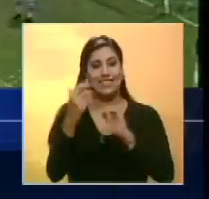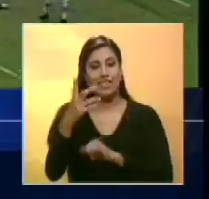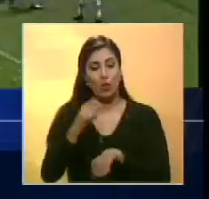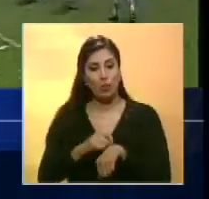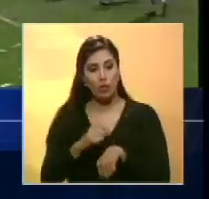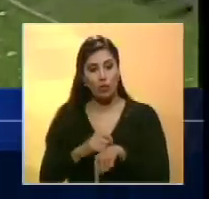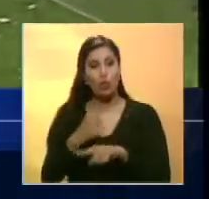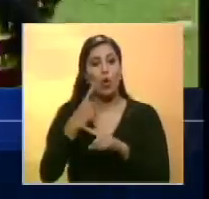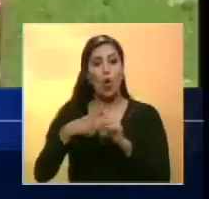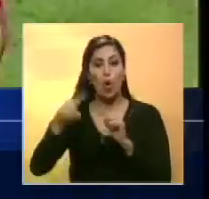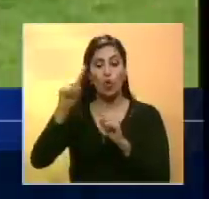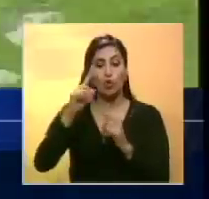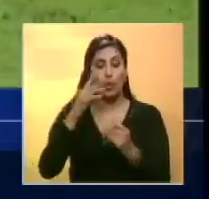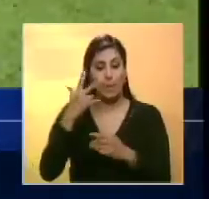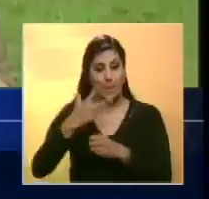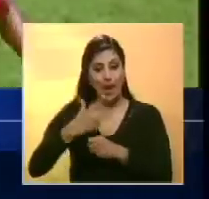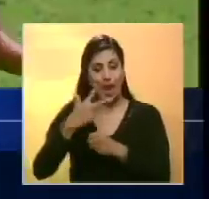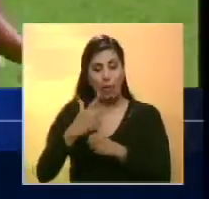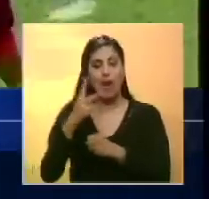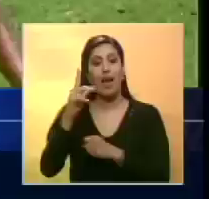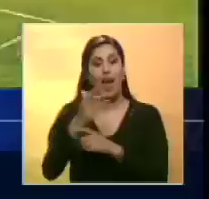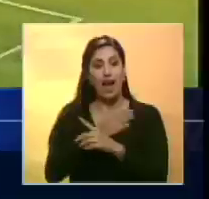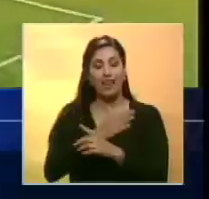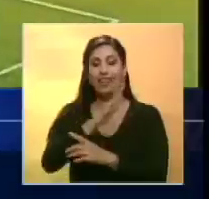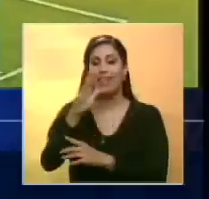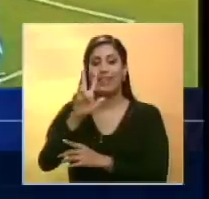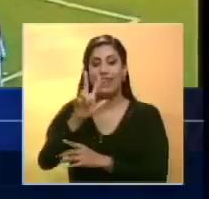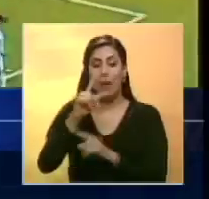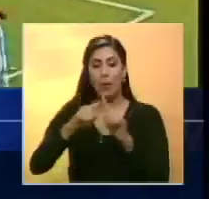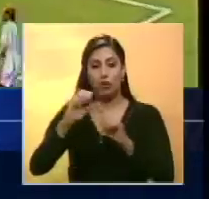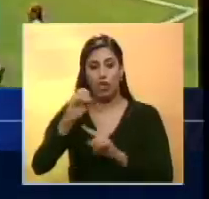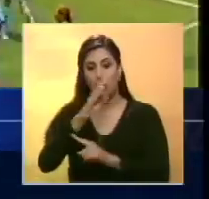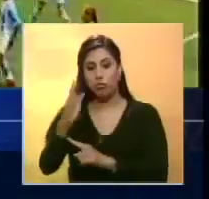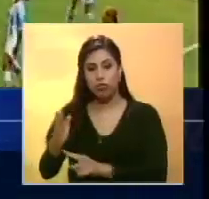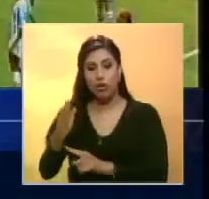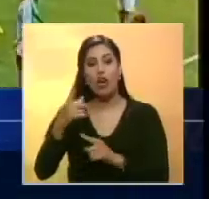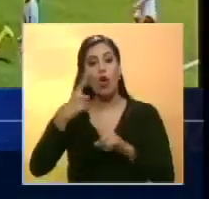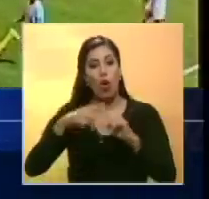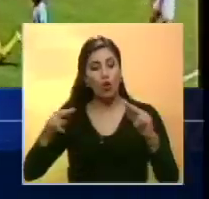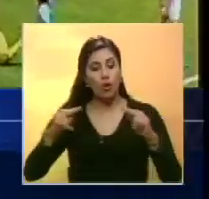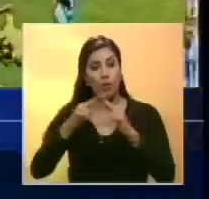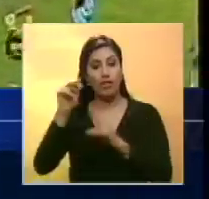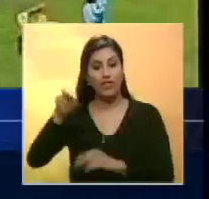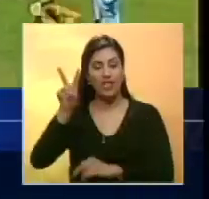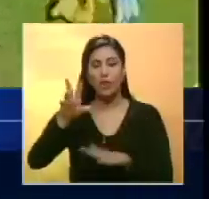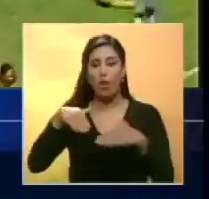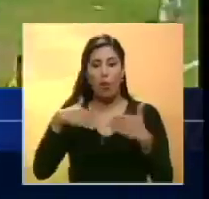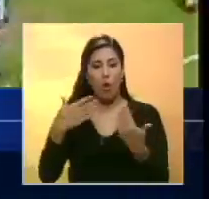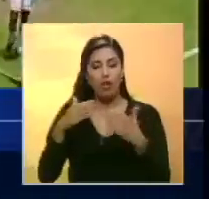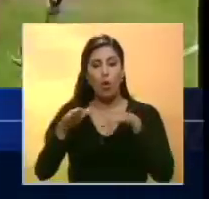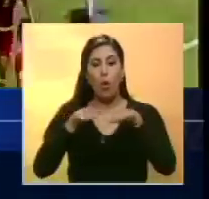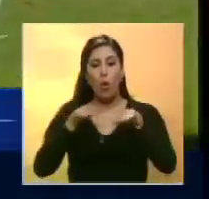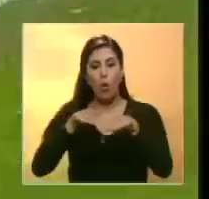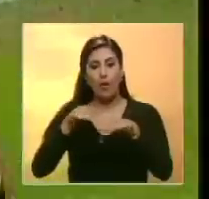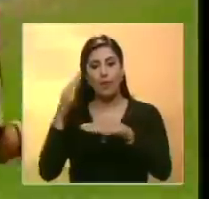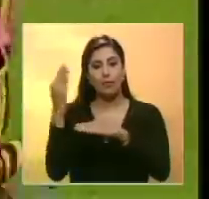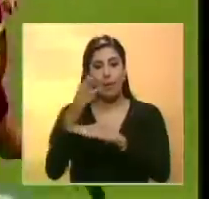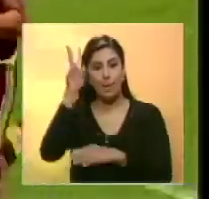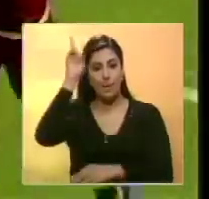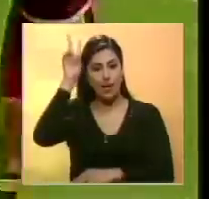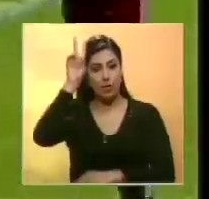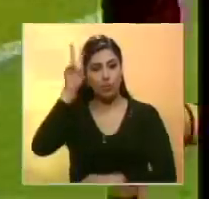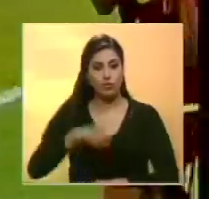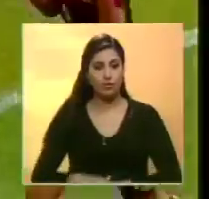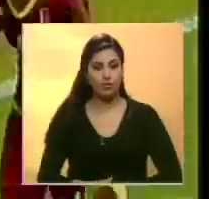65. A primera hora, Paraguay también derrotó a Chile 3-0. El próximo encuentro de la selección nacional será el próximo jueves, cuando se mida a Perú.